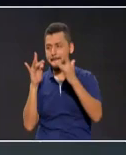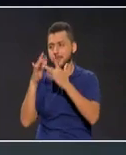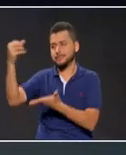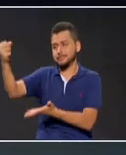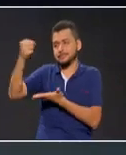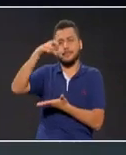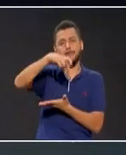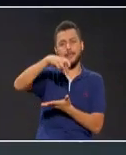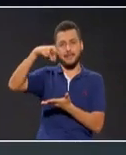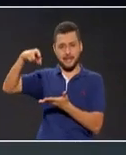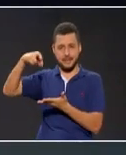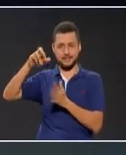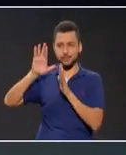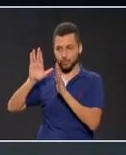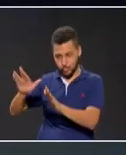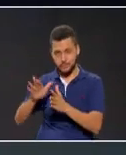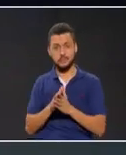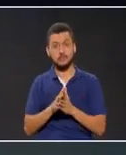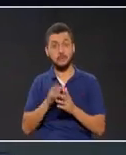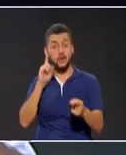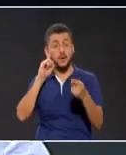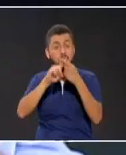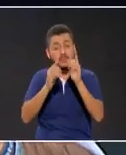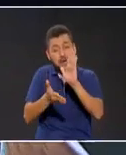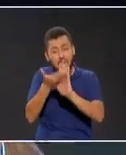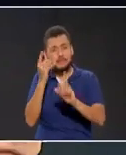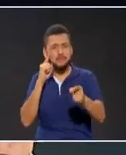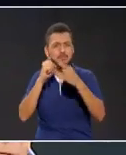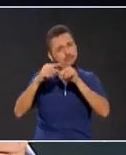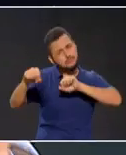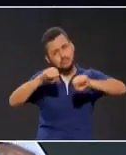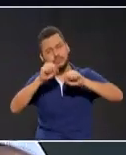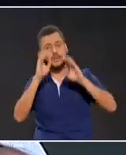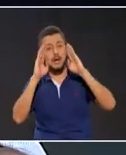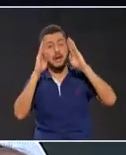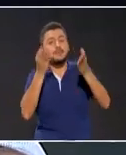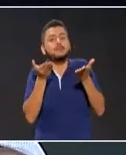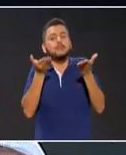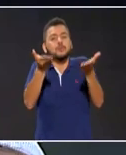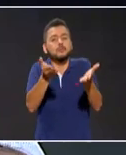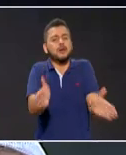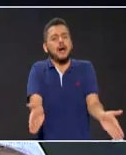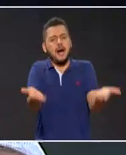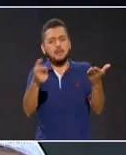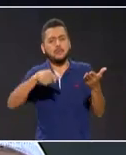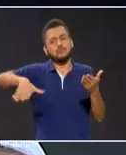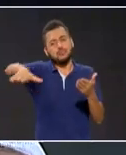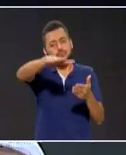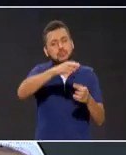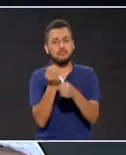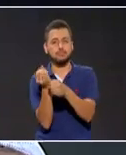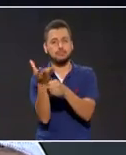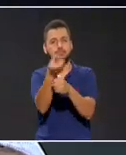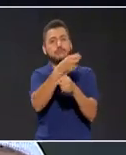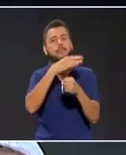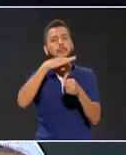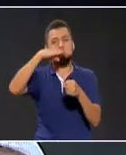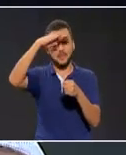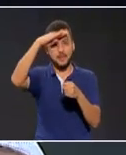presupuesto participativo lleve desarrollo a los diferentes barrios y comunas, bien ligado al